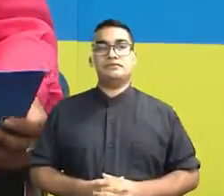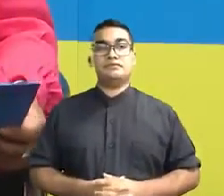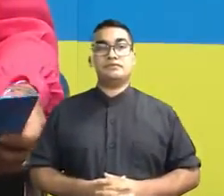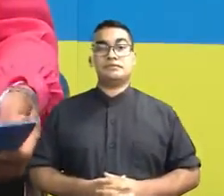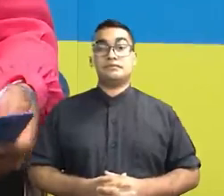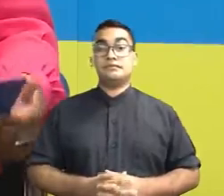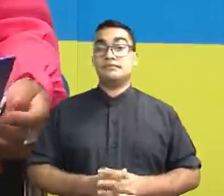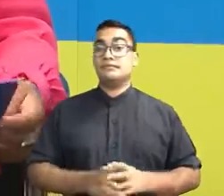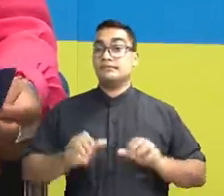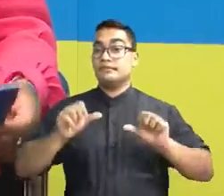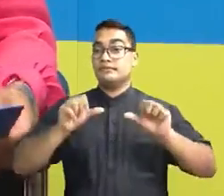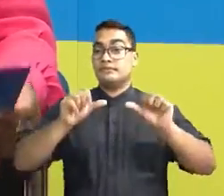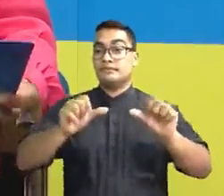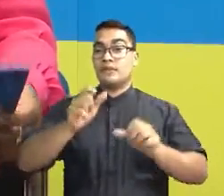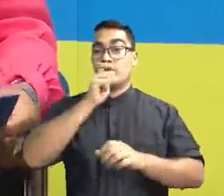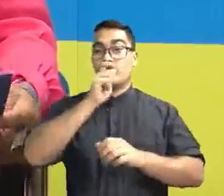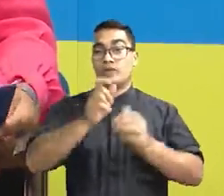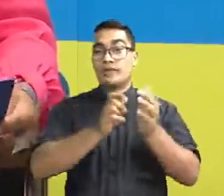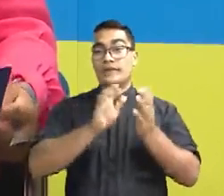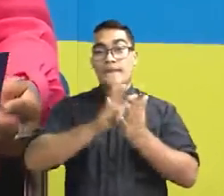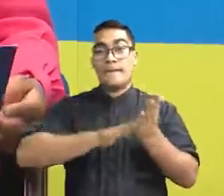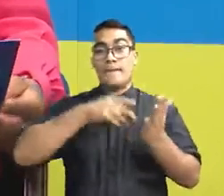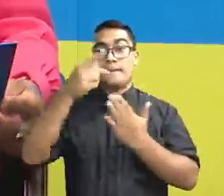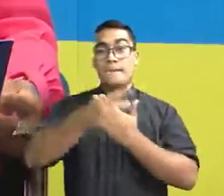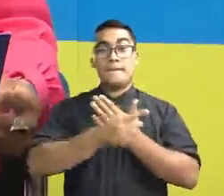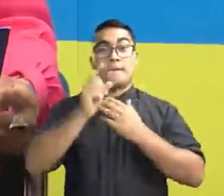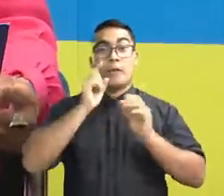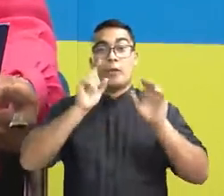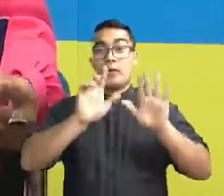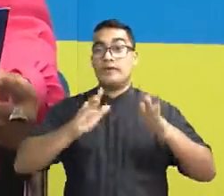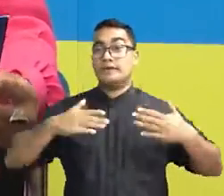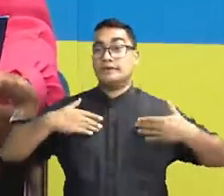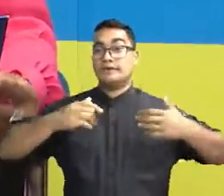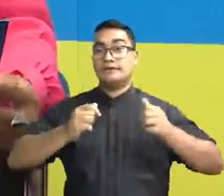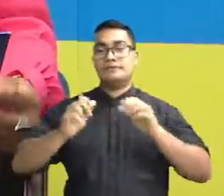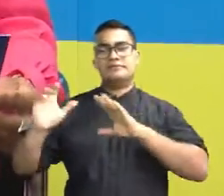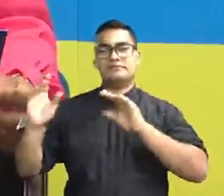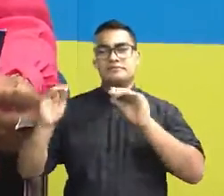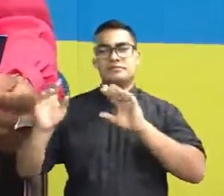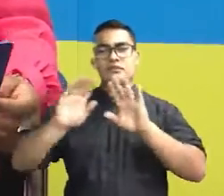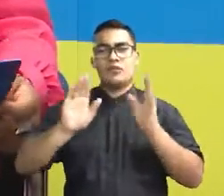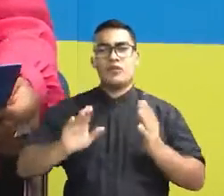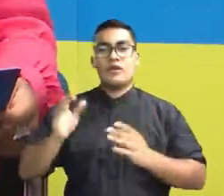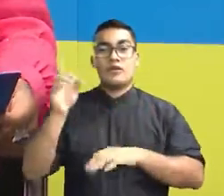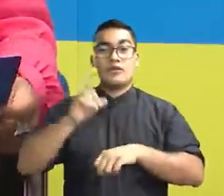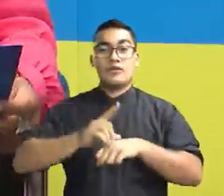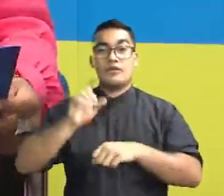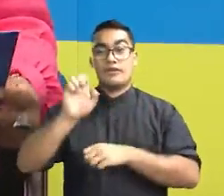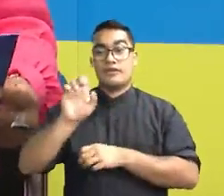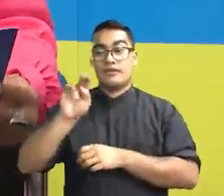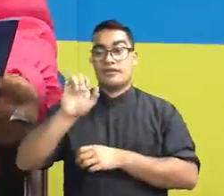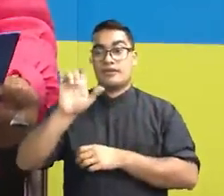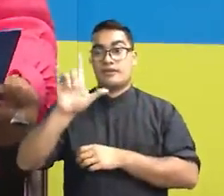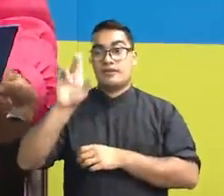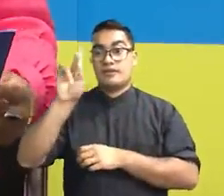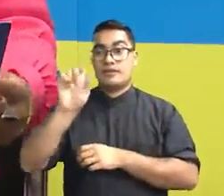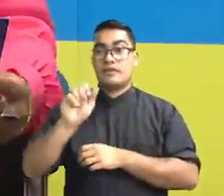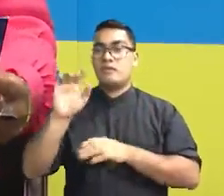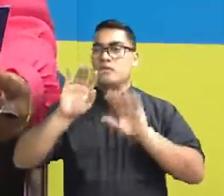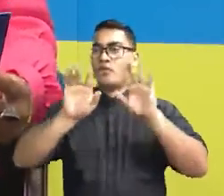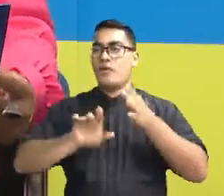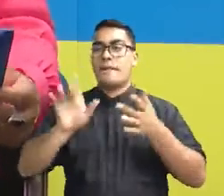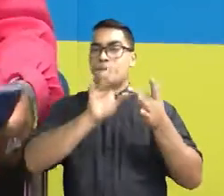Estamos de regreso en su gustado programa Prevenir es Salud. Hoy conversando con la doctora Anielka Real, especialista en medicina interna del